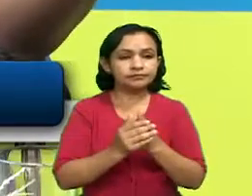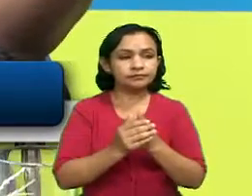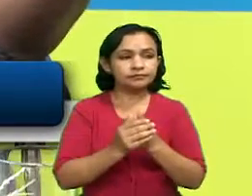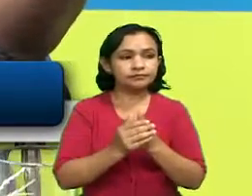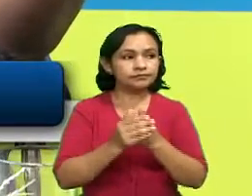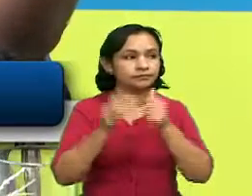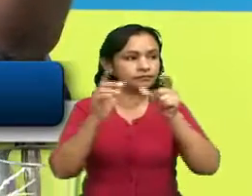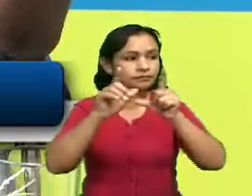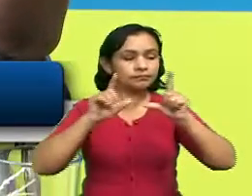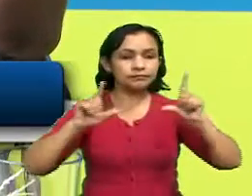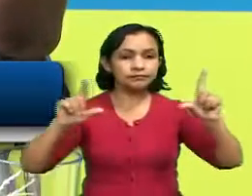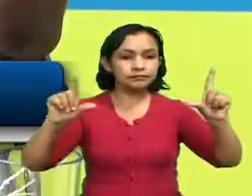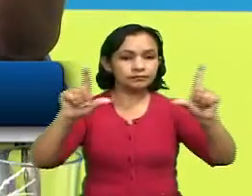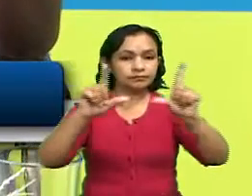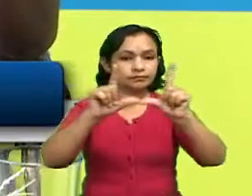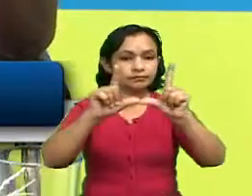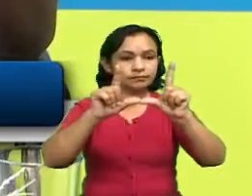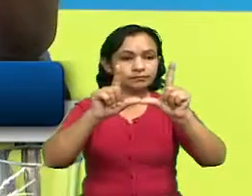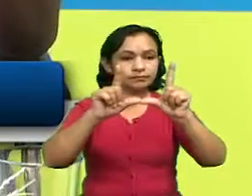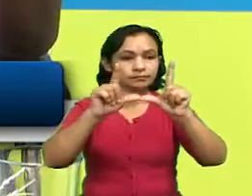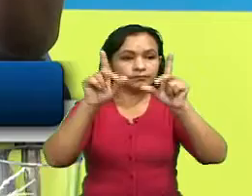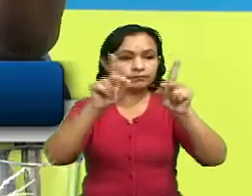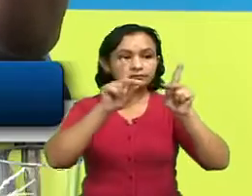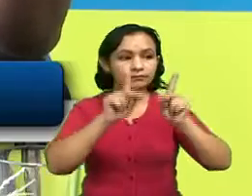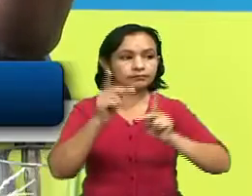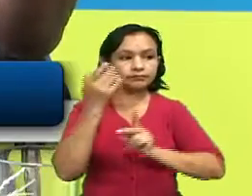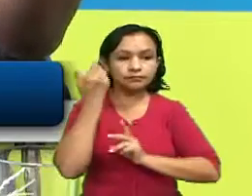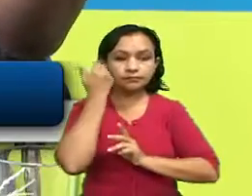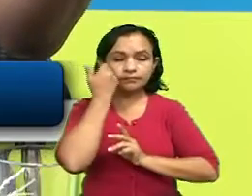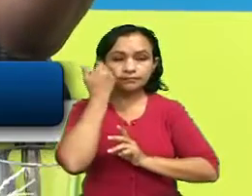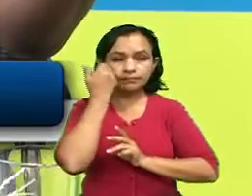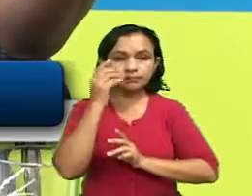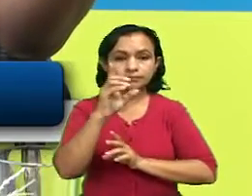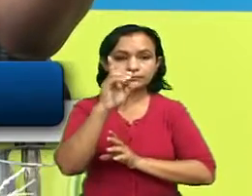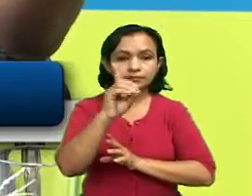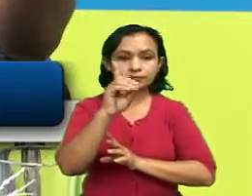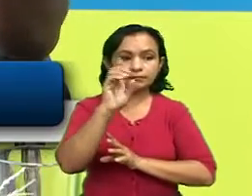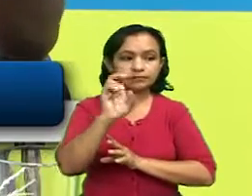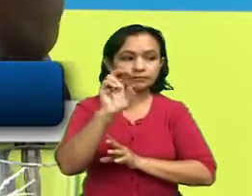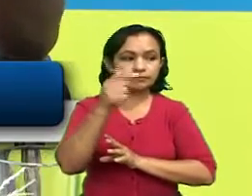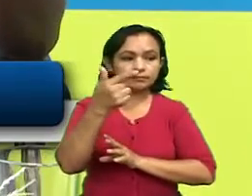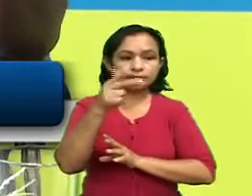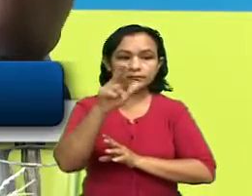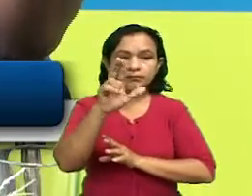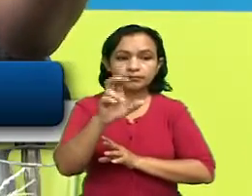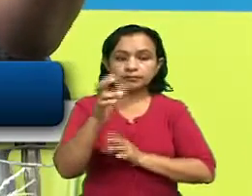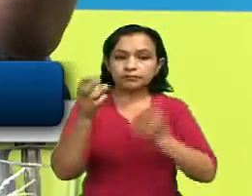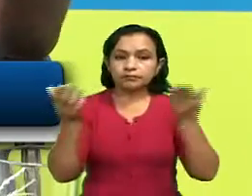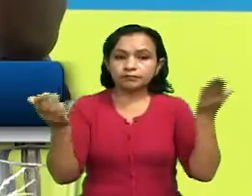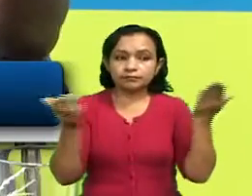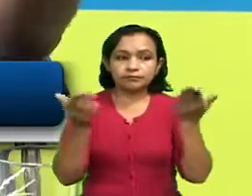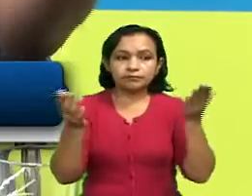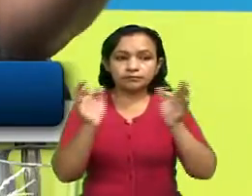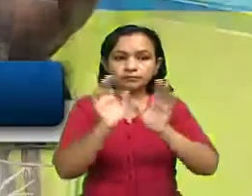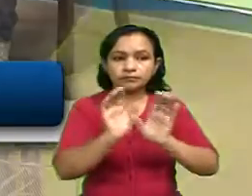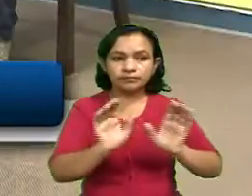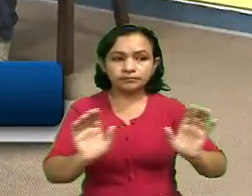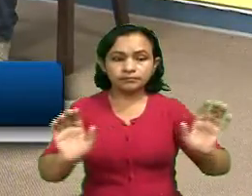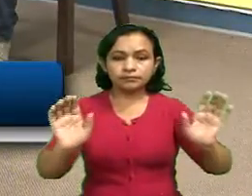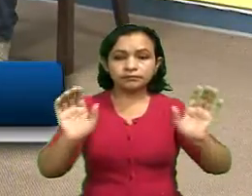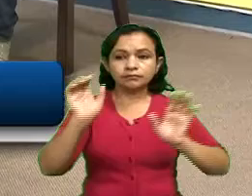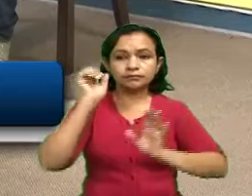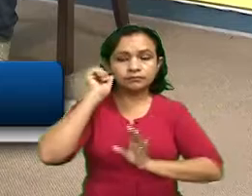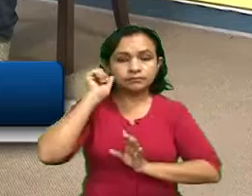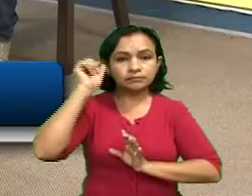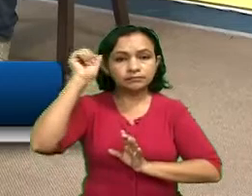en alguna colonia, un caso de dengue? Hay una familia, un niño, un adulto en